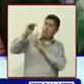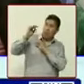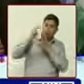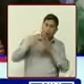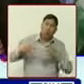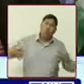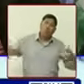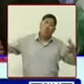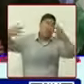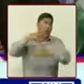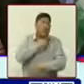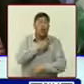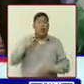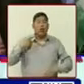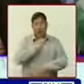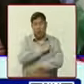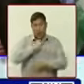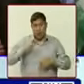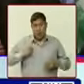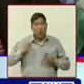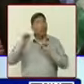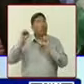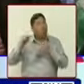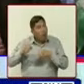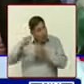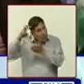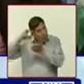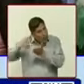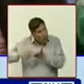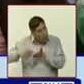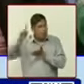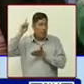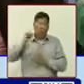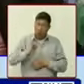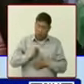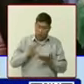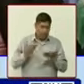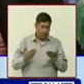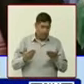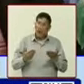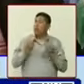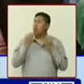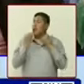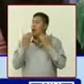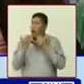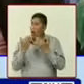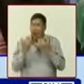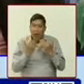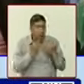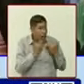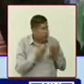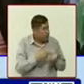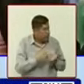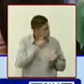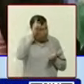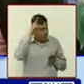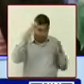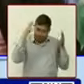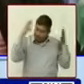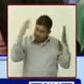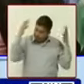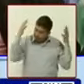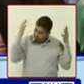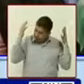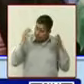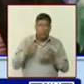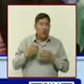Asamblea Legislativa. Y en este sentido, yo al menos estoy muy agradecido con ellos por la aprobación y creo que es